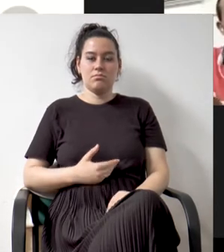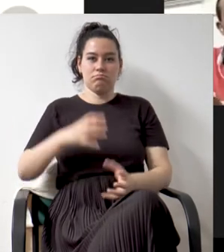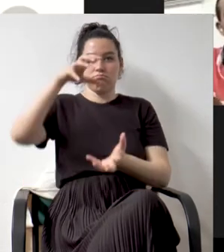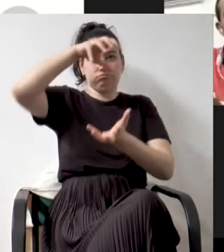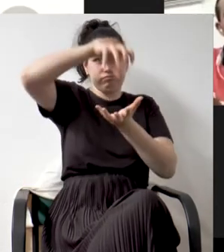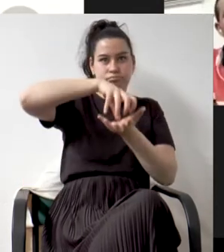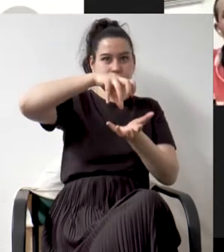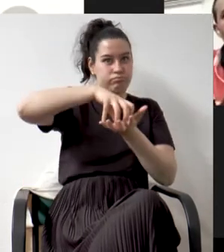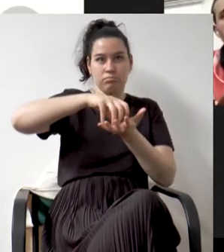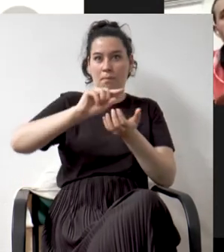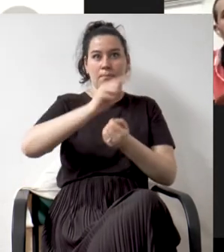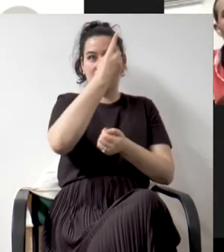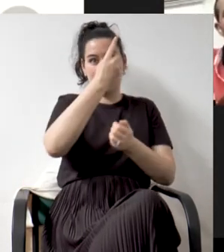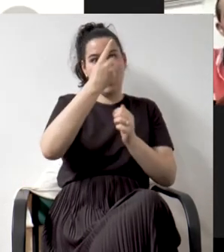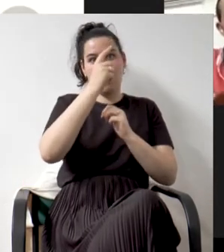regional.